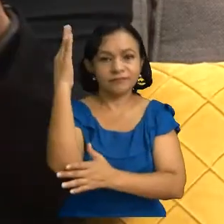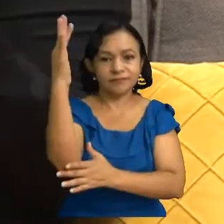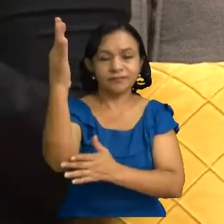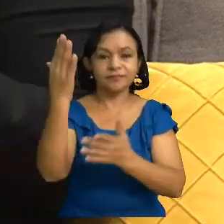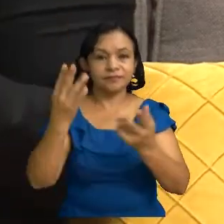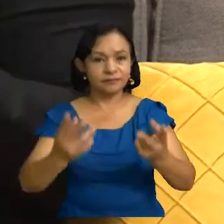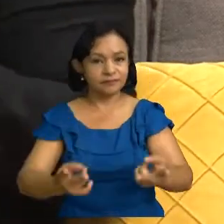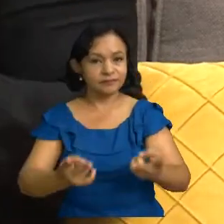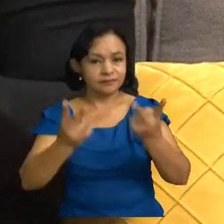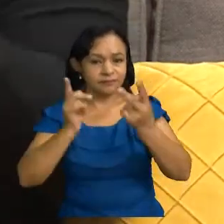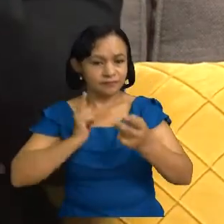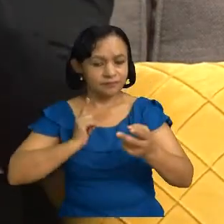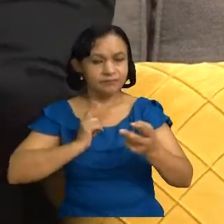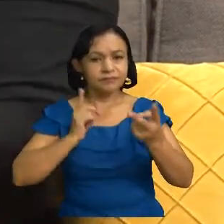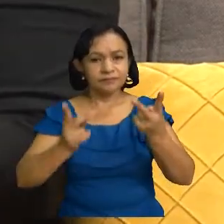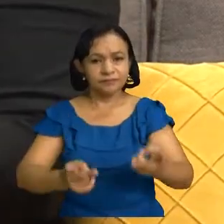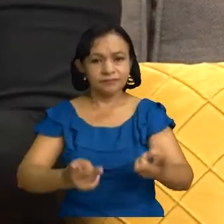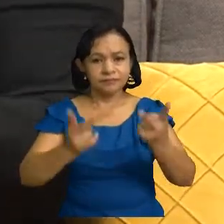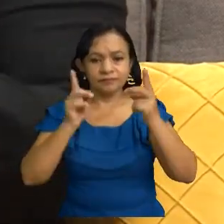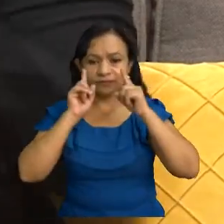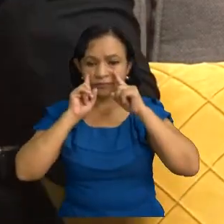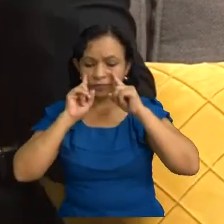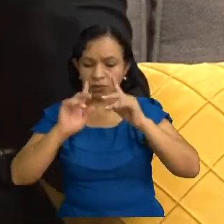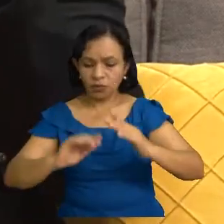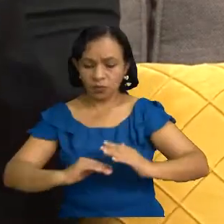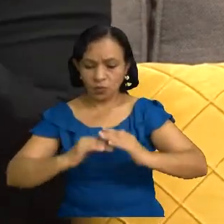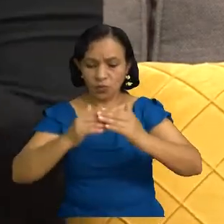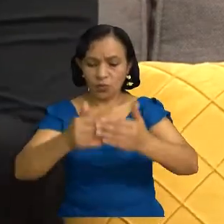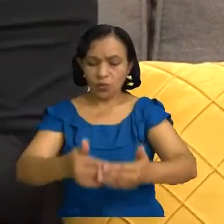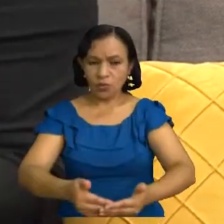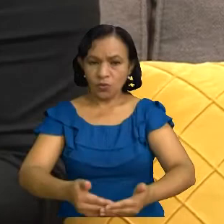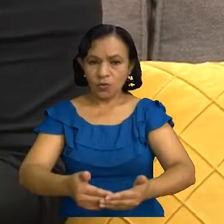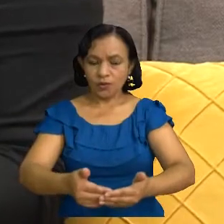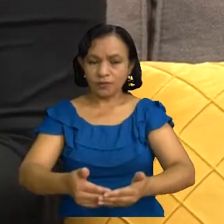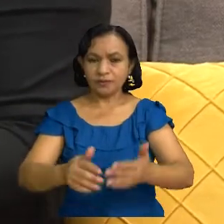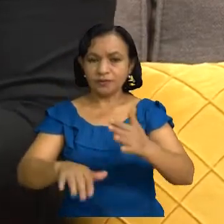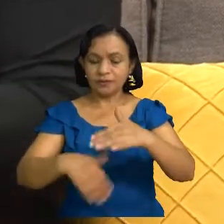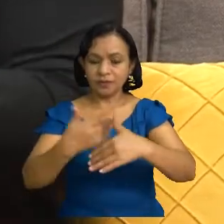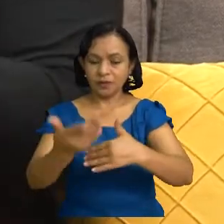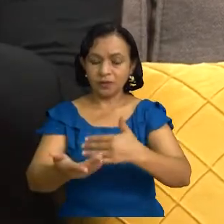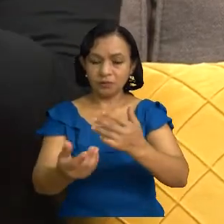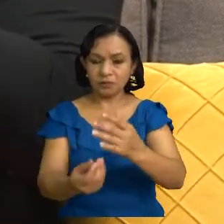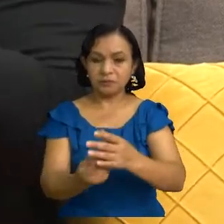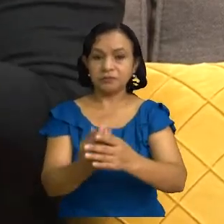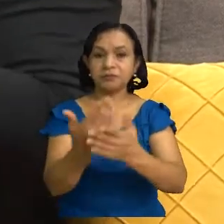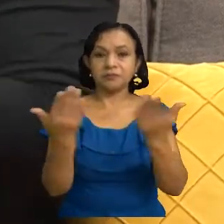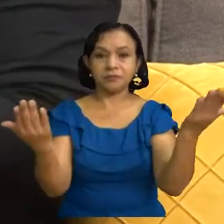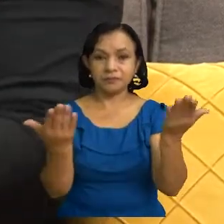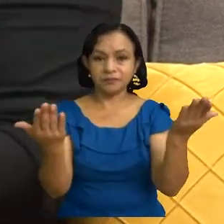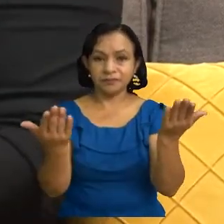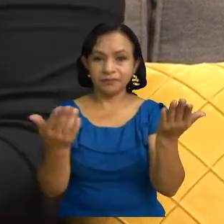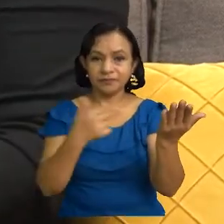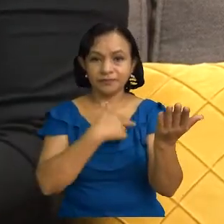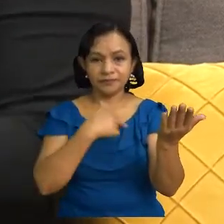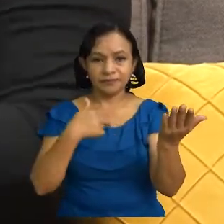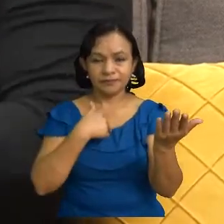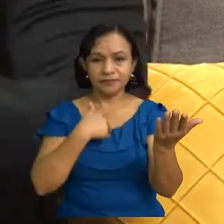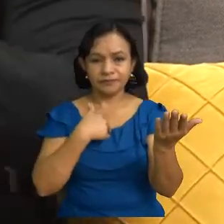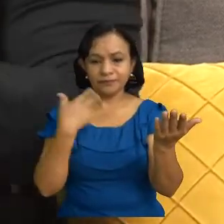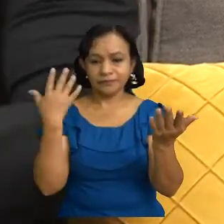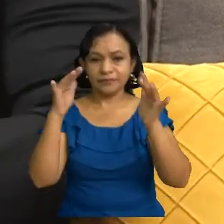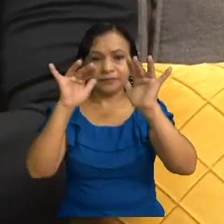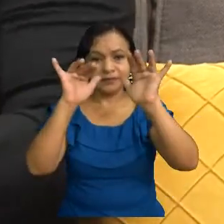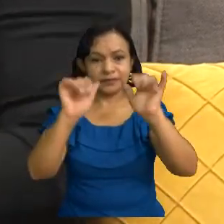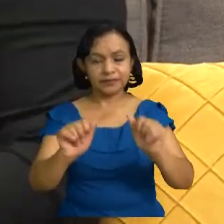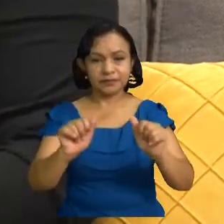ser vivo como que los cuidados en el embarazo después lo das a luz y cuando lo das a luz que es cuando esa planta está lista